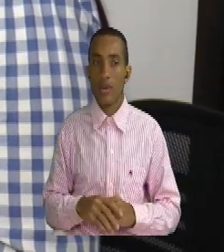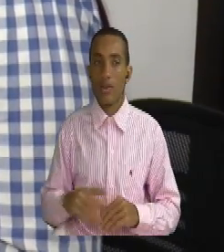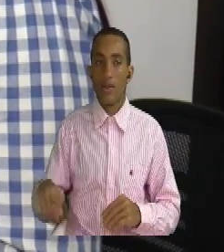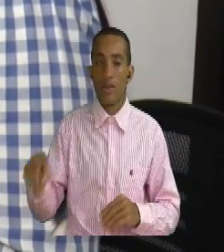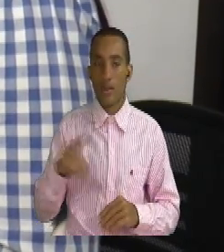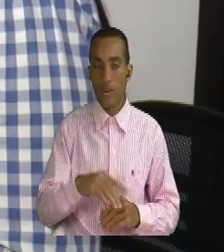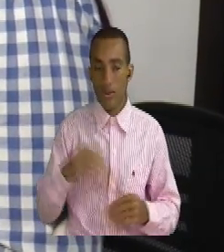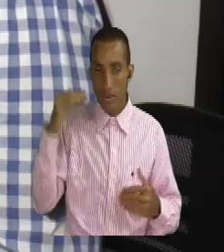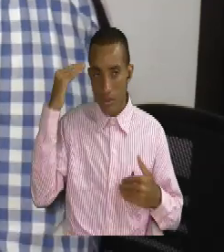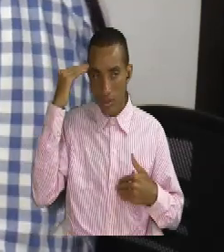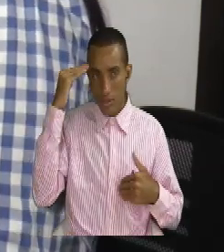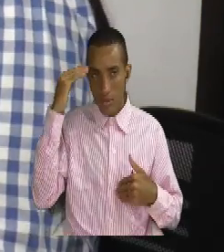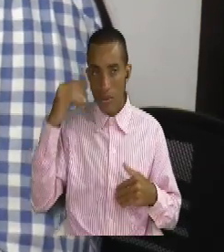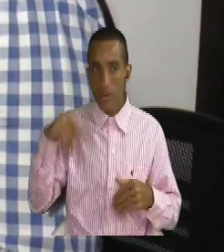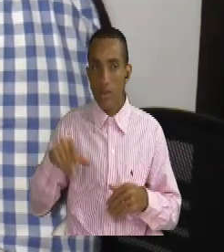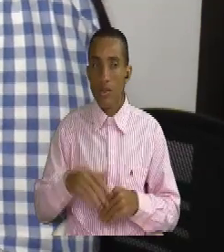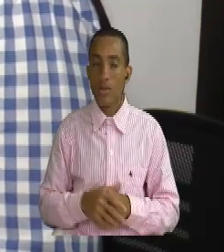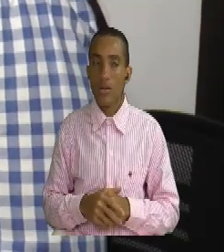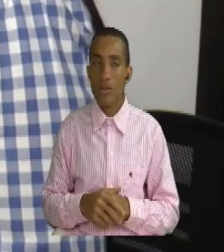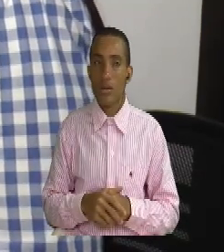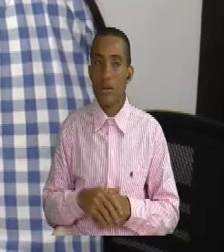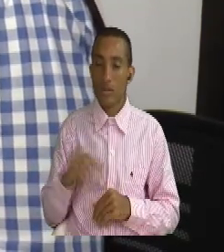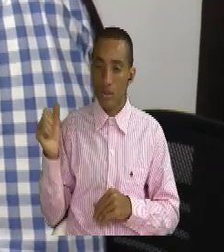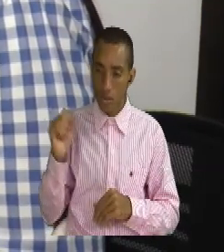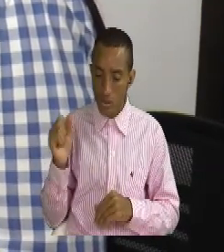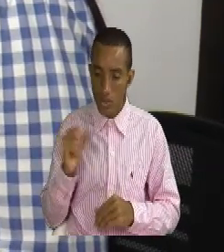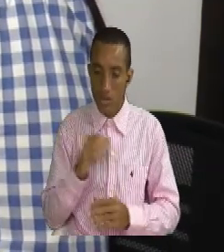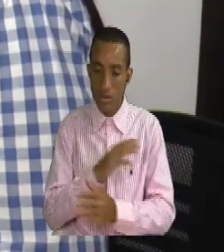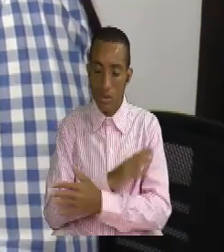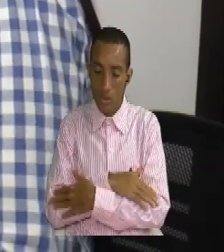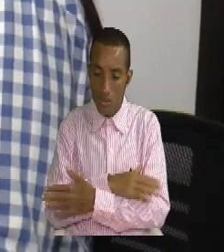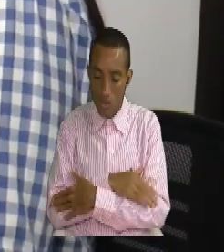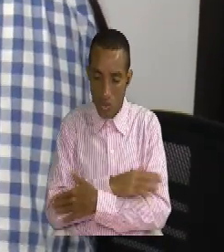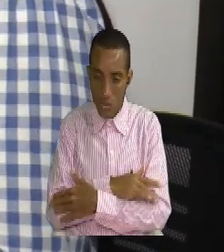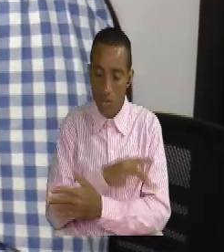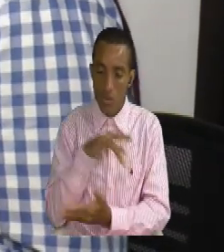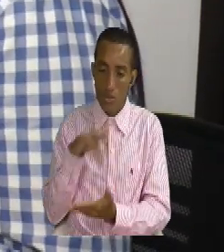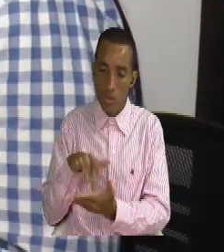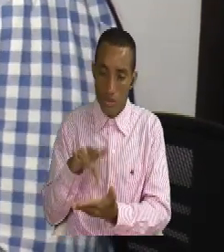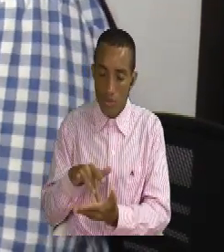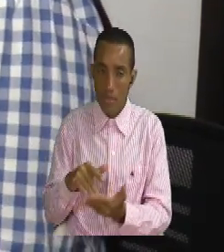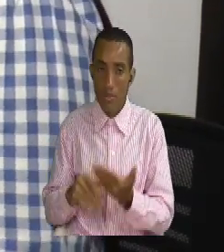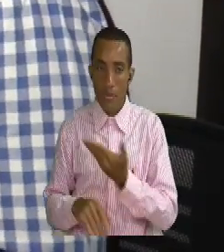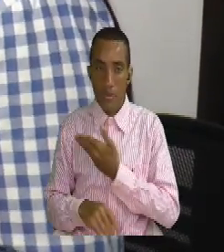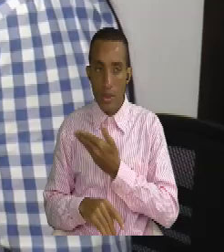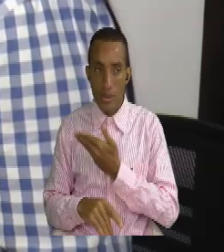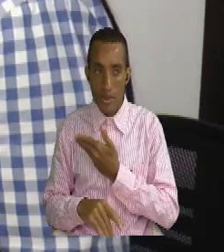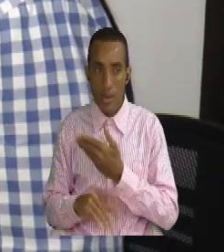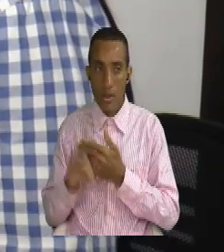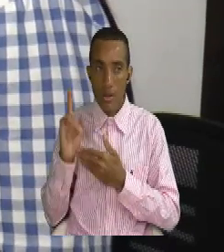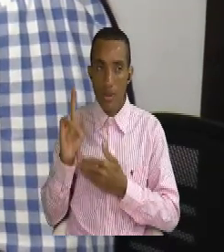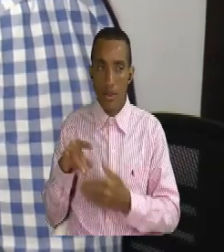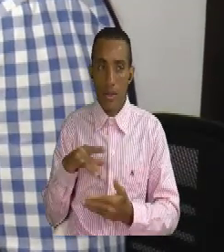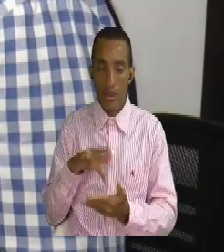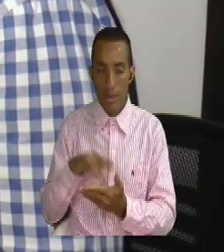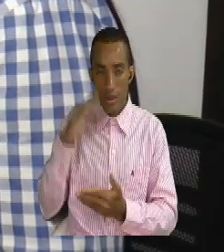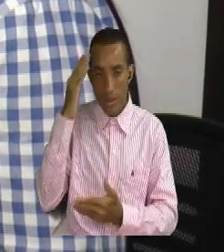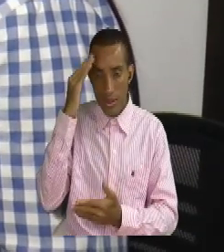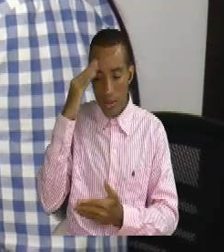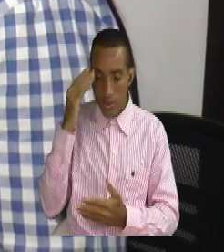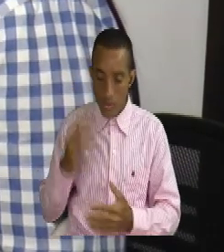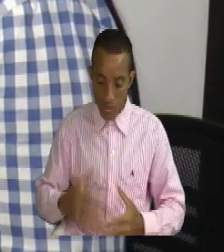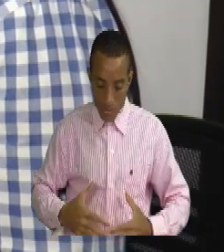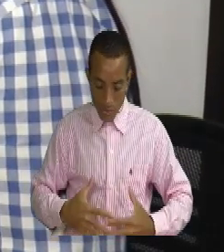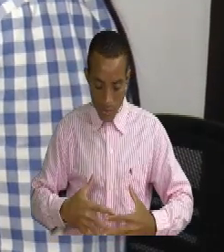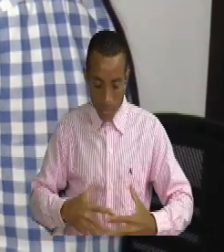conciencia en las mamitas en Barranca Bermeja. ¿Sí son juiciosas a la hora de venir, de hacerse sus controles, de pronto de saber cómo está el estado de